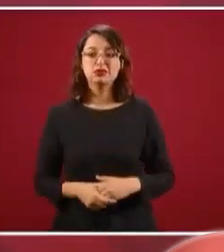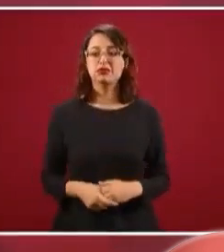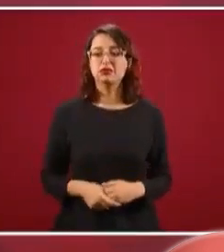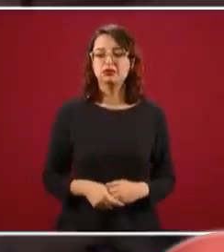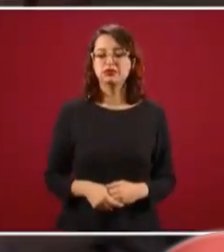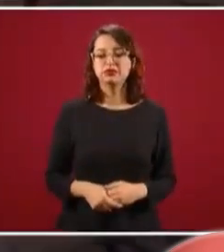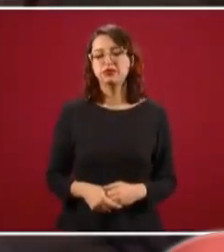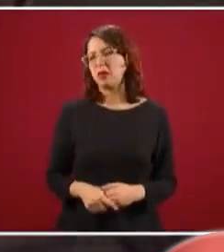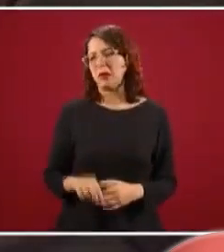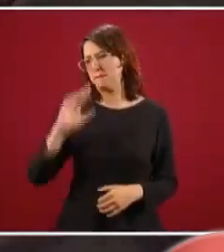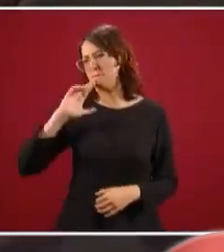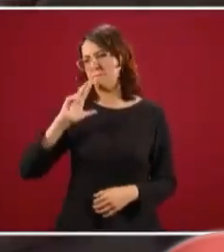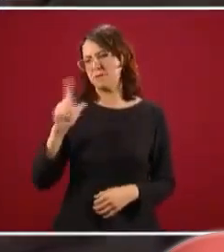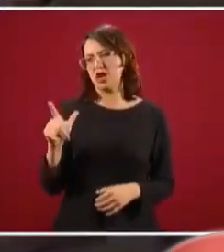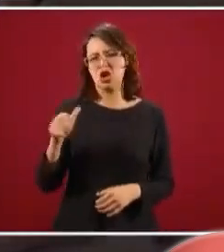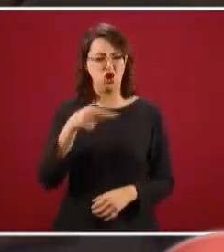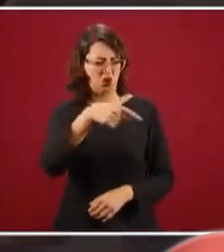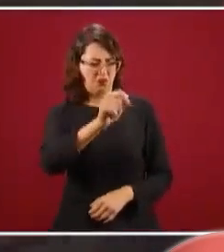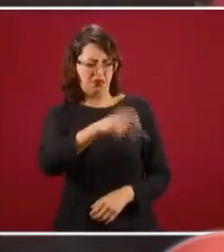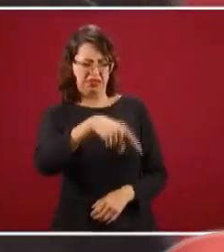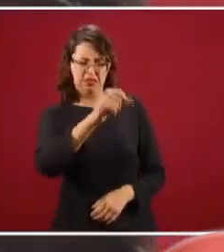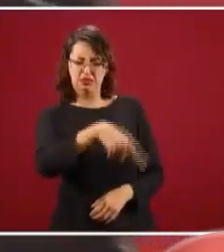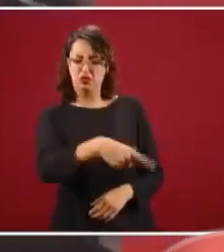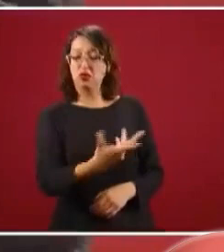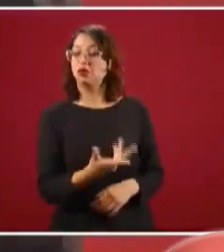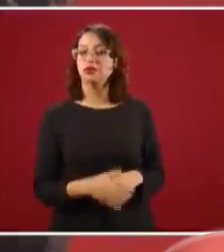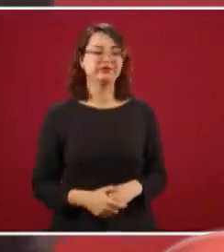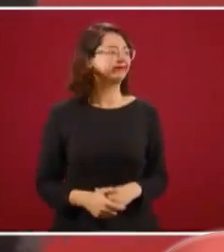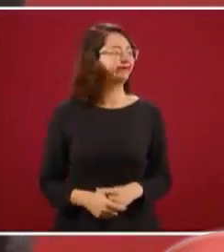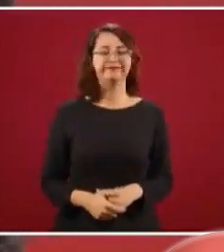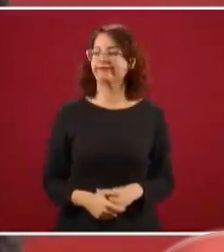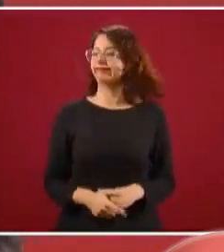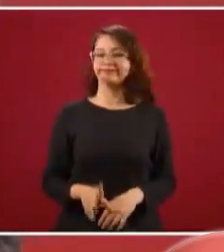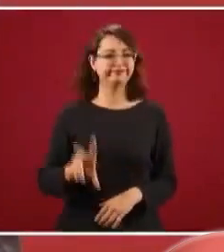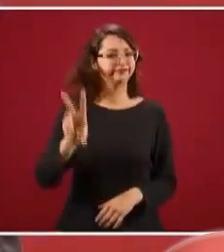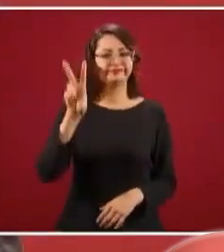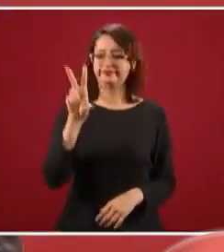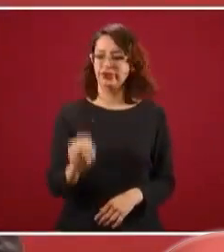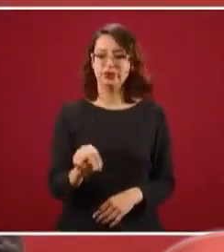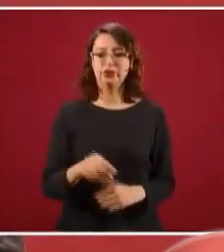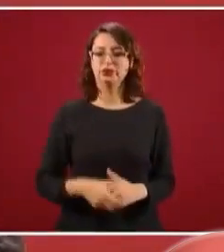Entonces es mejor el charro, ¿no?